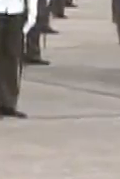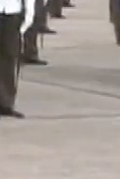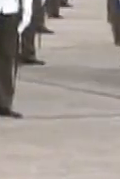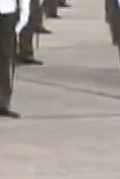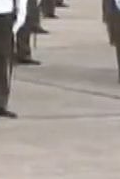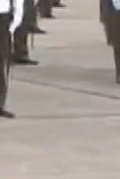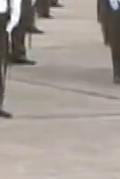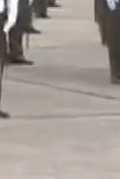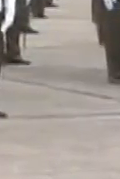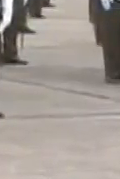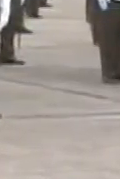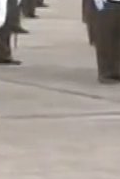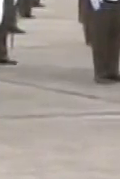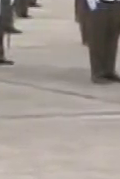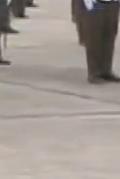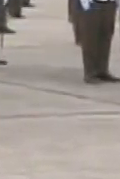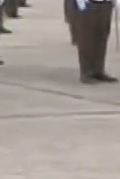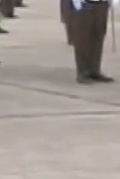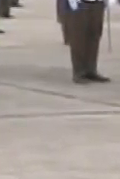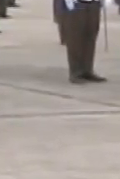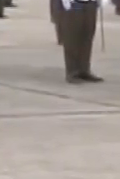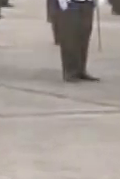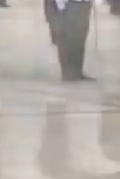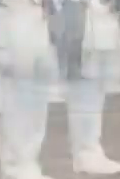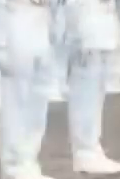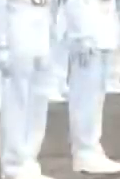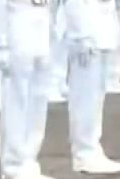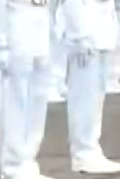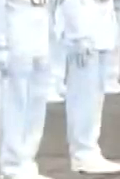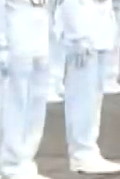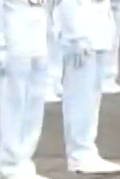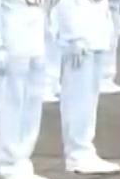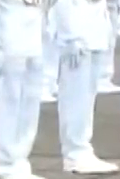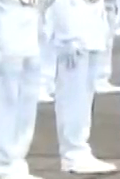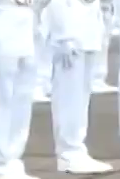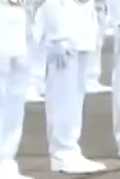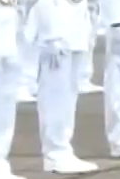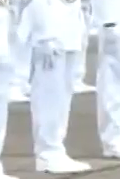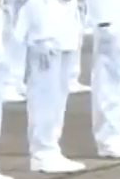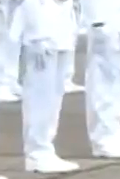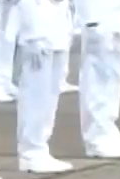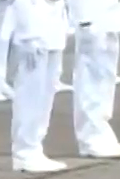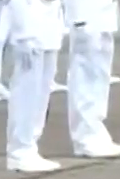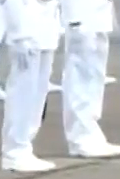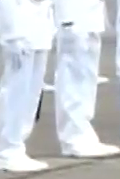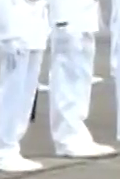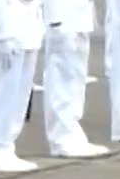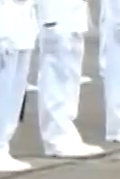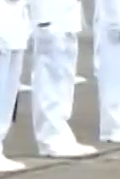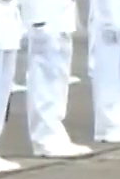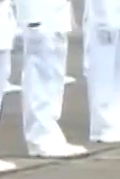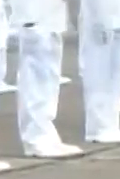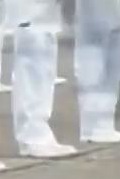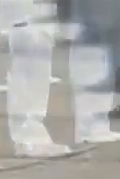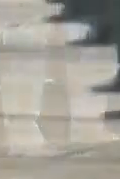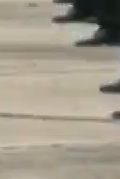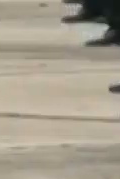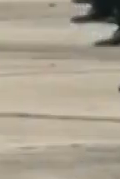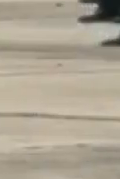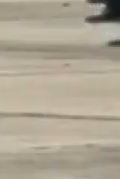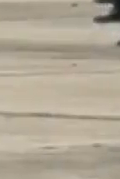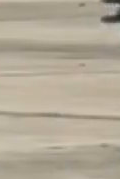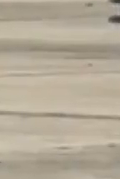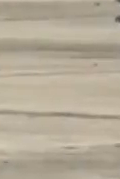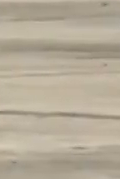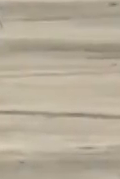Resalta que hoy la Fuerza Armada Nacional Bolivariana forma en cada graduación a cientos de oficiales. Toma de juramento bolivariano de